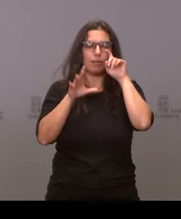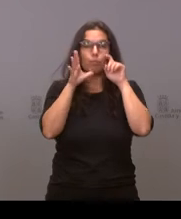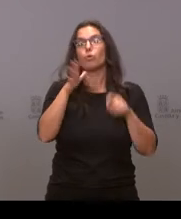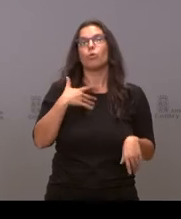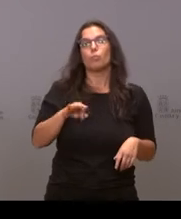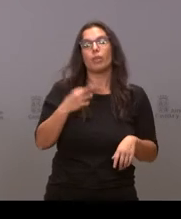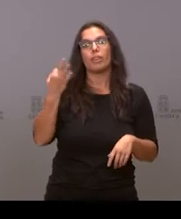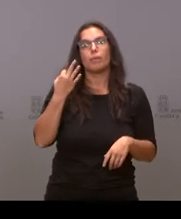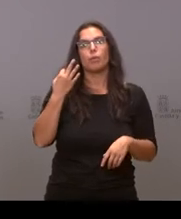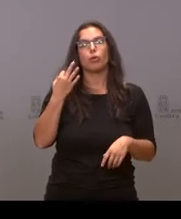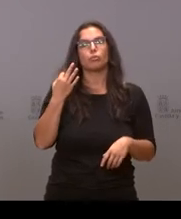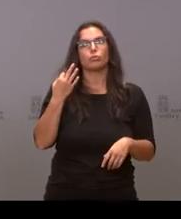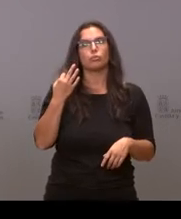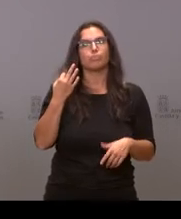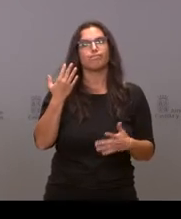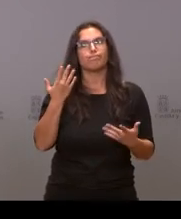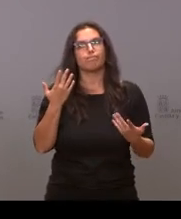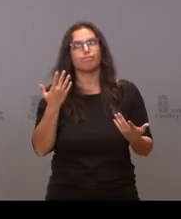hacer es buscar unas